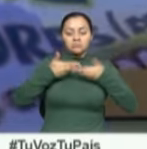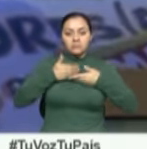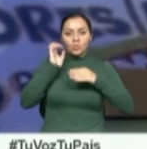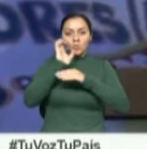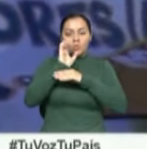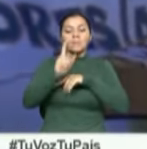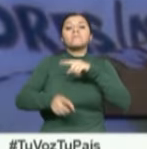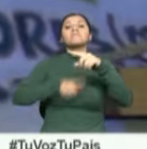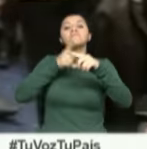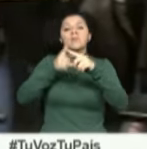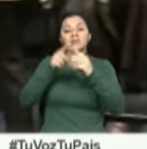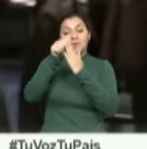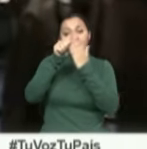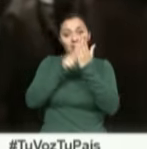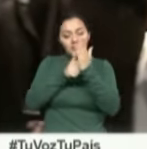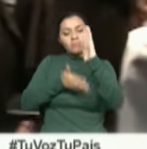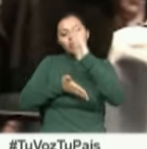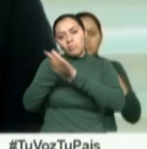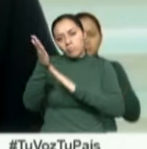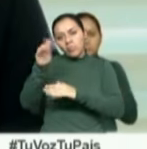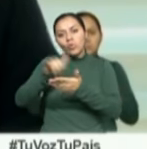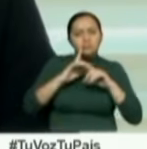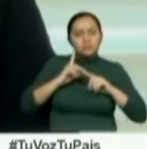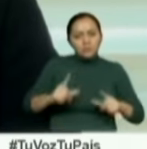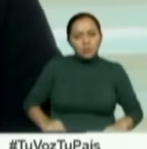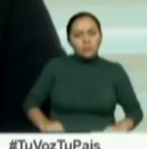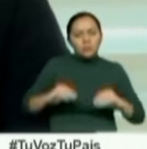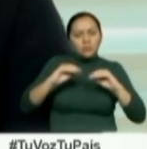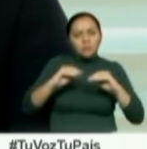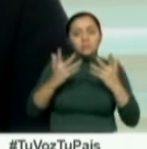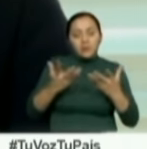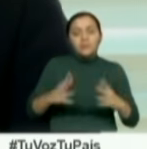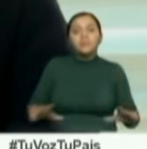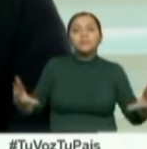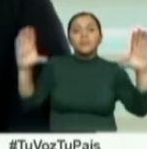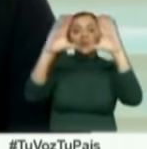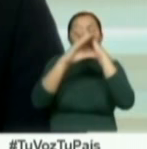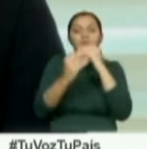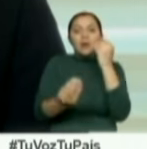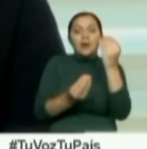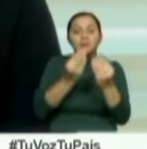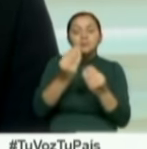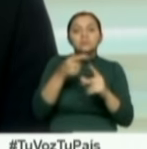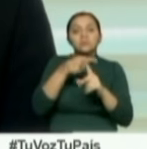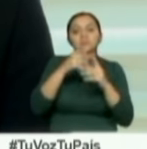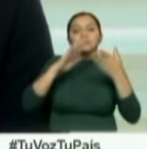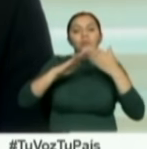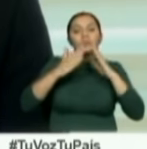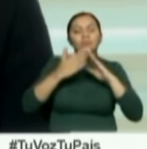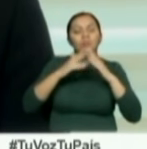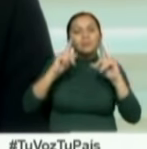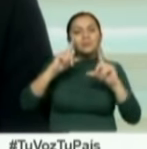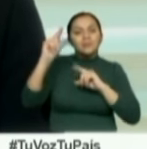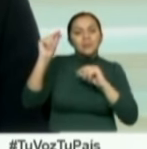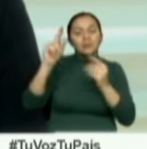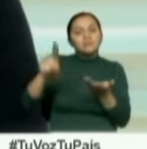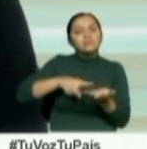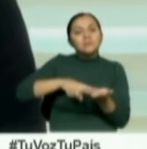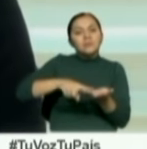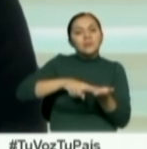con la comunidad migrante residente en Nueva York. Y de noche pues nos reuniremos como siempre con la comunidad de migrantes en una